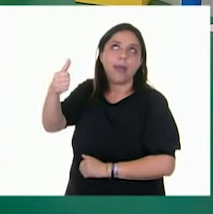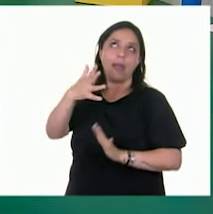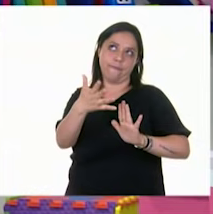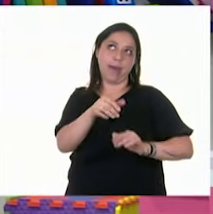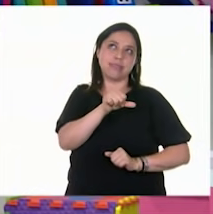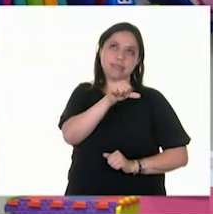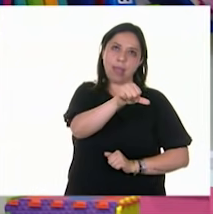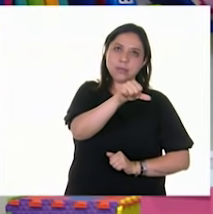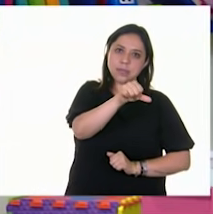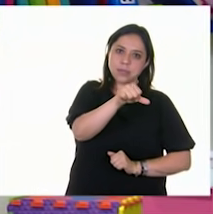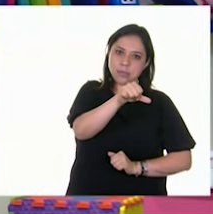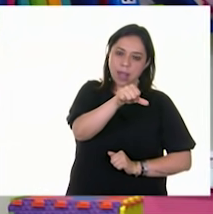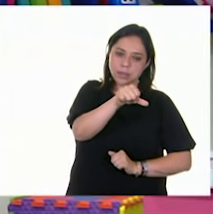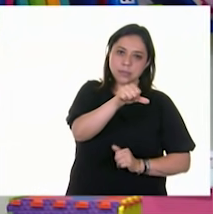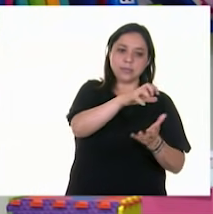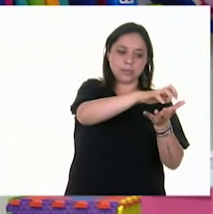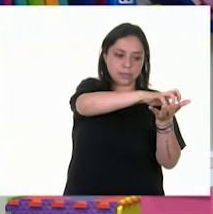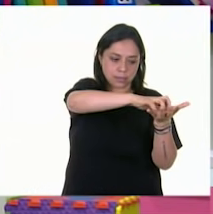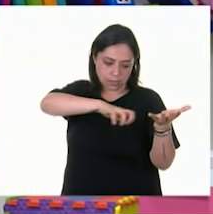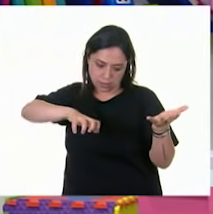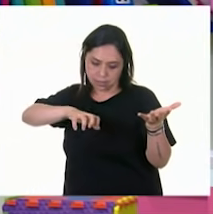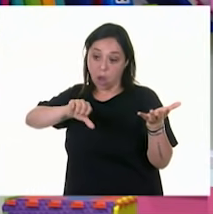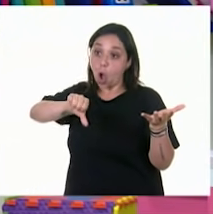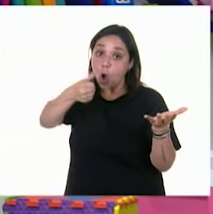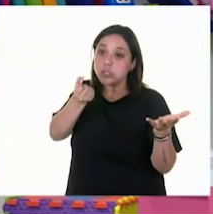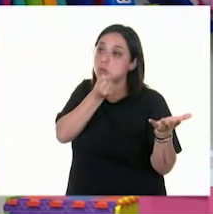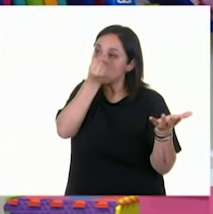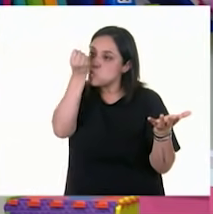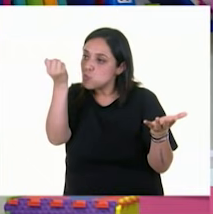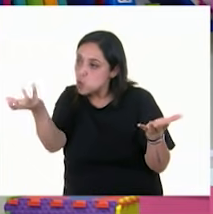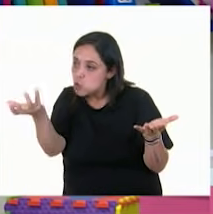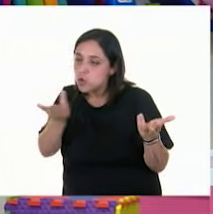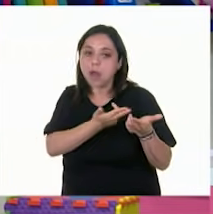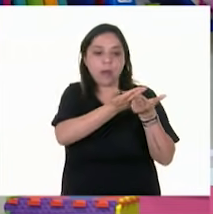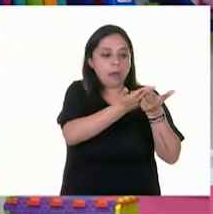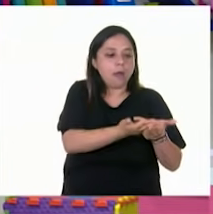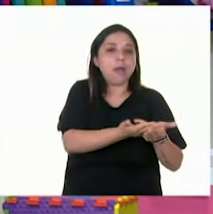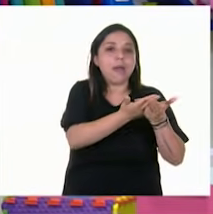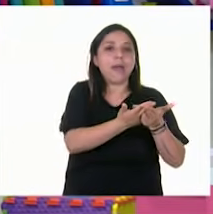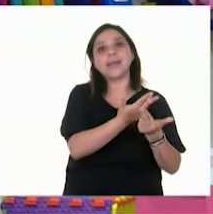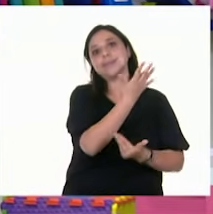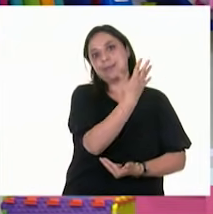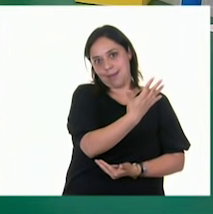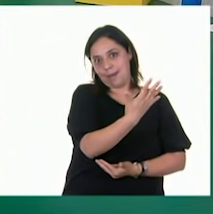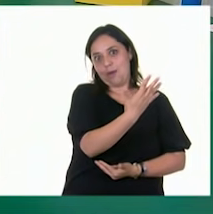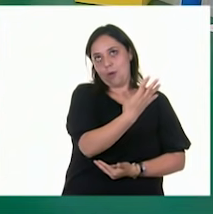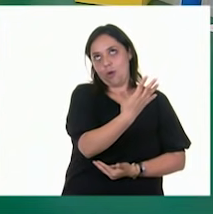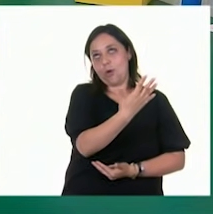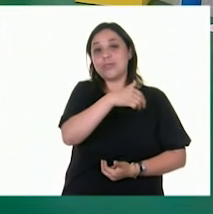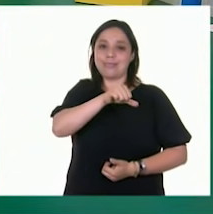16, le vamos a quitar 11, le sobran 5. Entonces, son